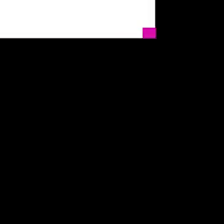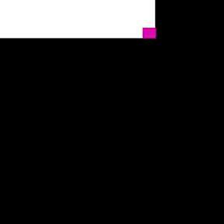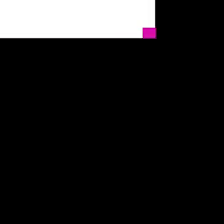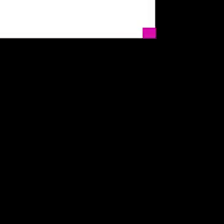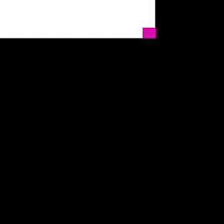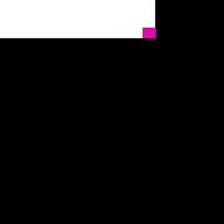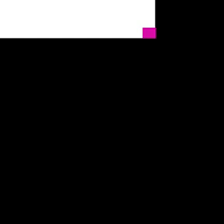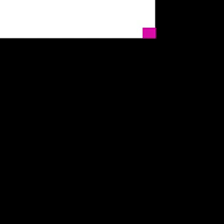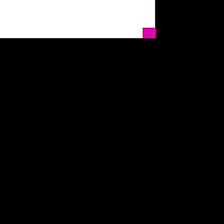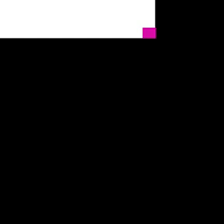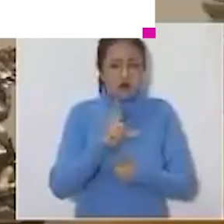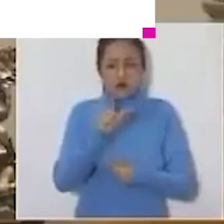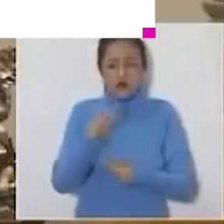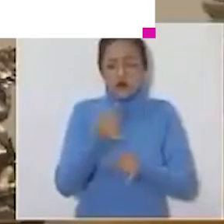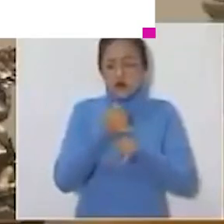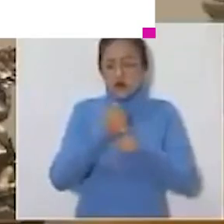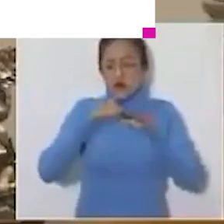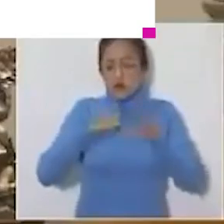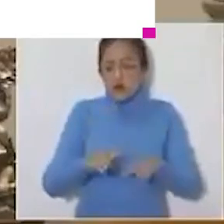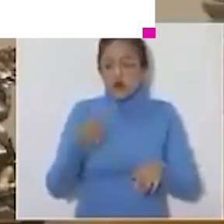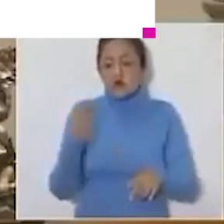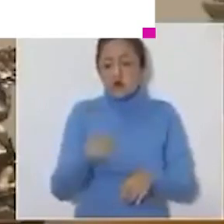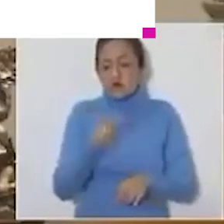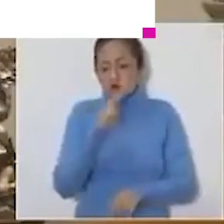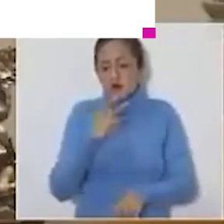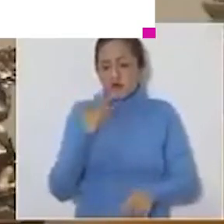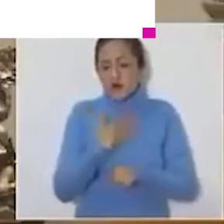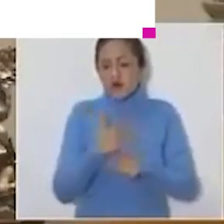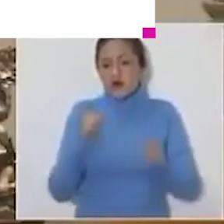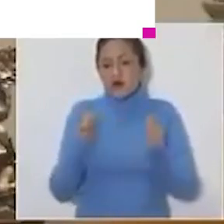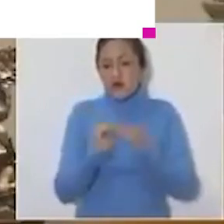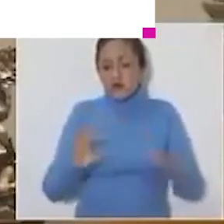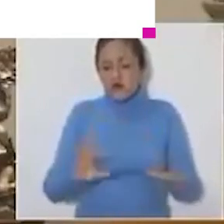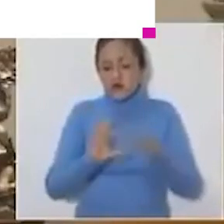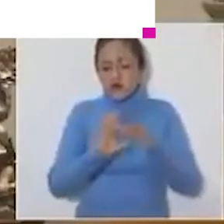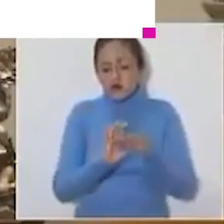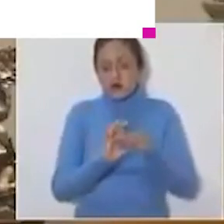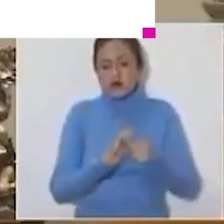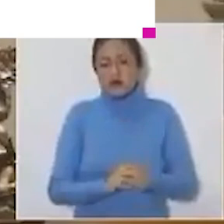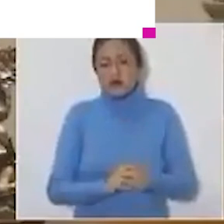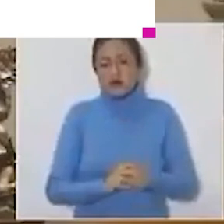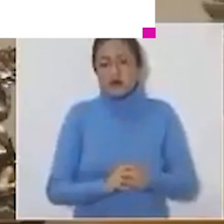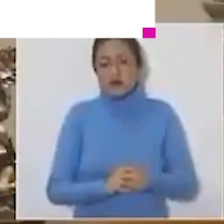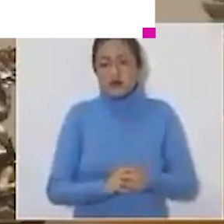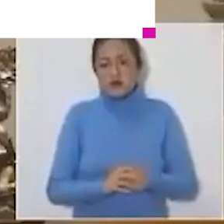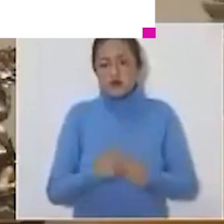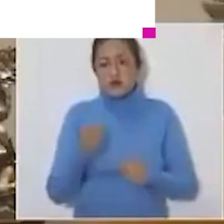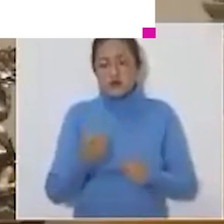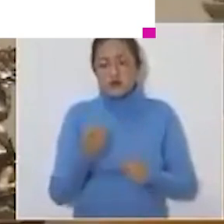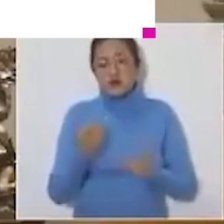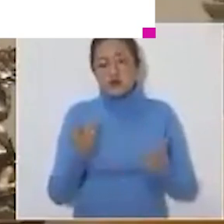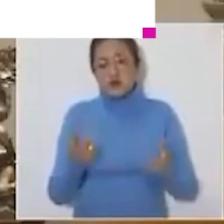este atentado, así como una respuesta por parte de la Fiscalía General del Estado, del Gobierno del Estado y un pronunciamiento de la